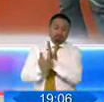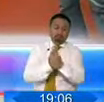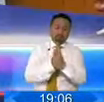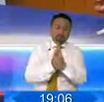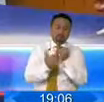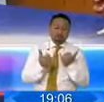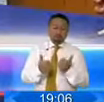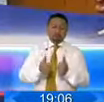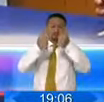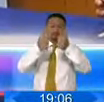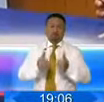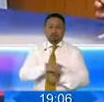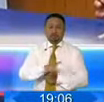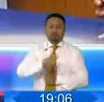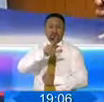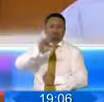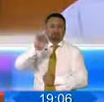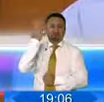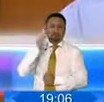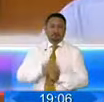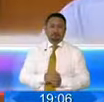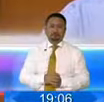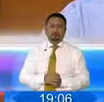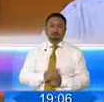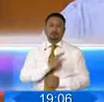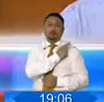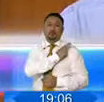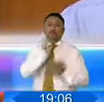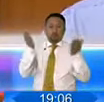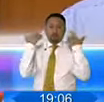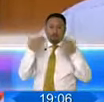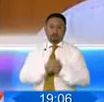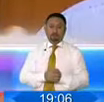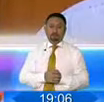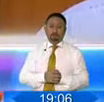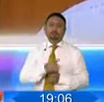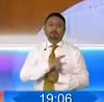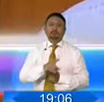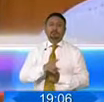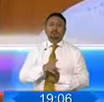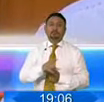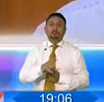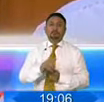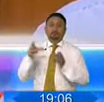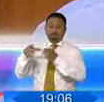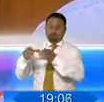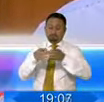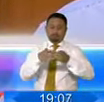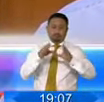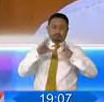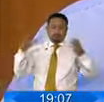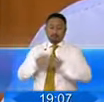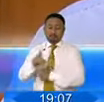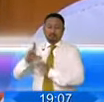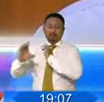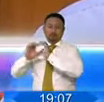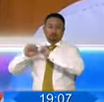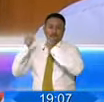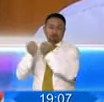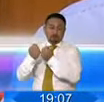la campaña, que tomará 30 días. Universidad de Guayaquil y sus facultades más grandes, como comunicación